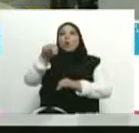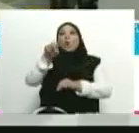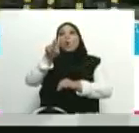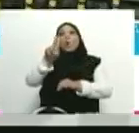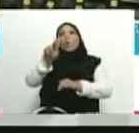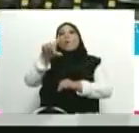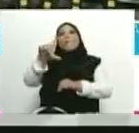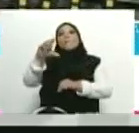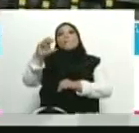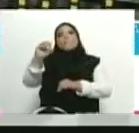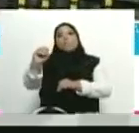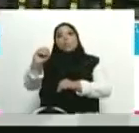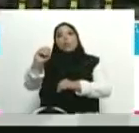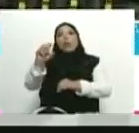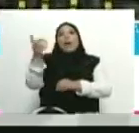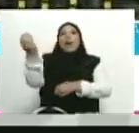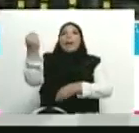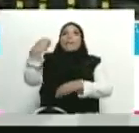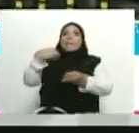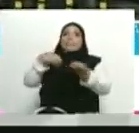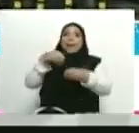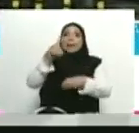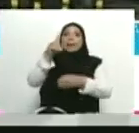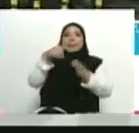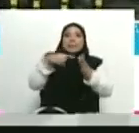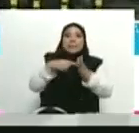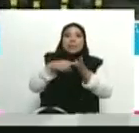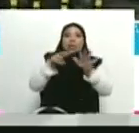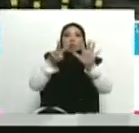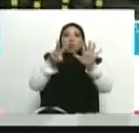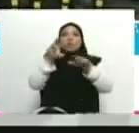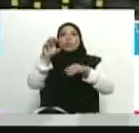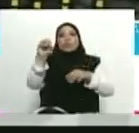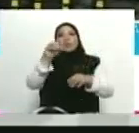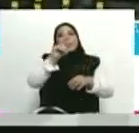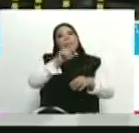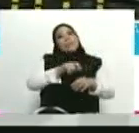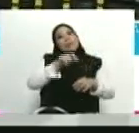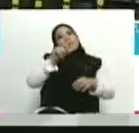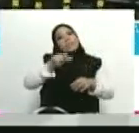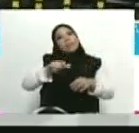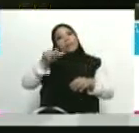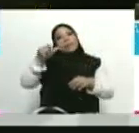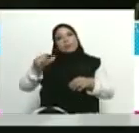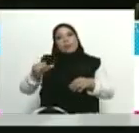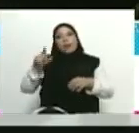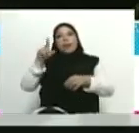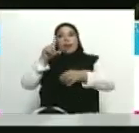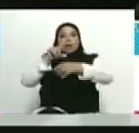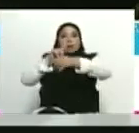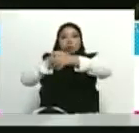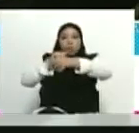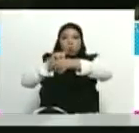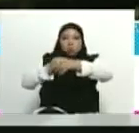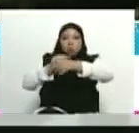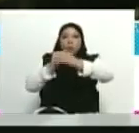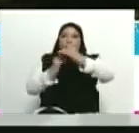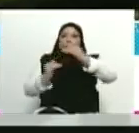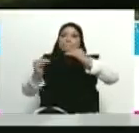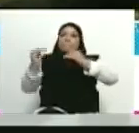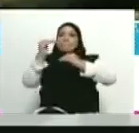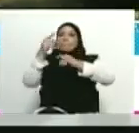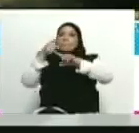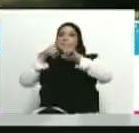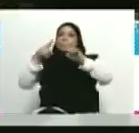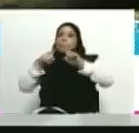más de 170 personas. Además tenemos valor agregado formado, doctores, magísteres en diferentes áreas, gente que se ha